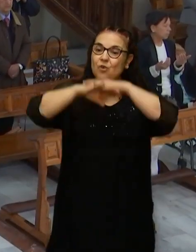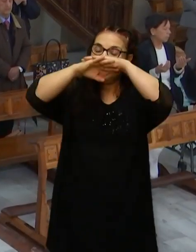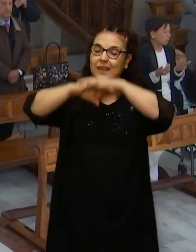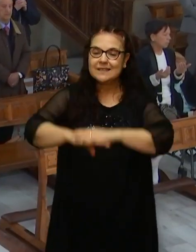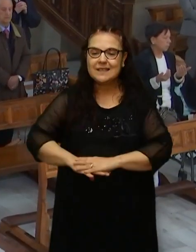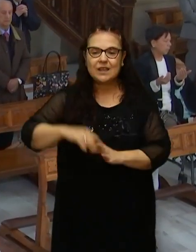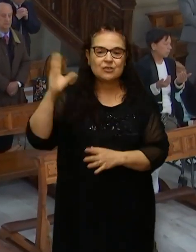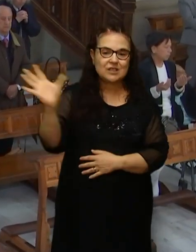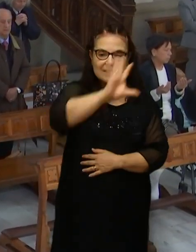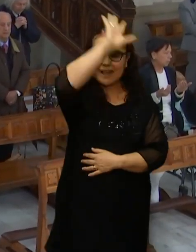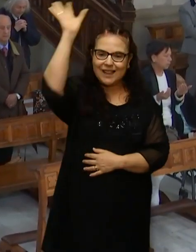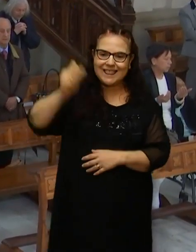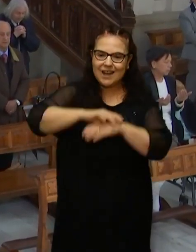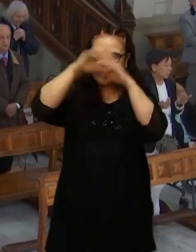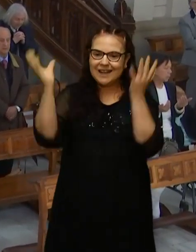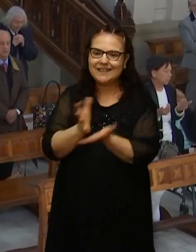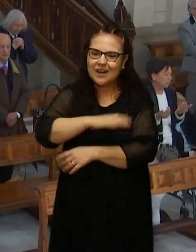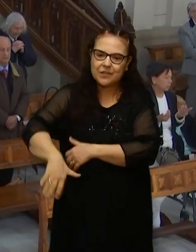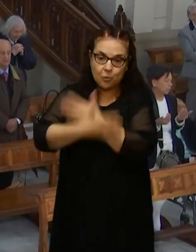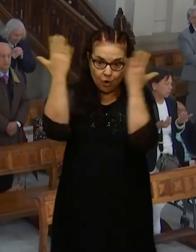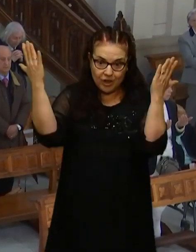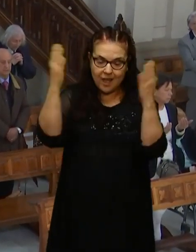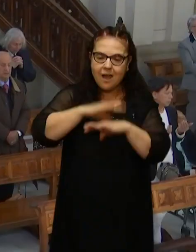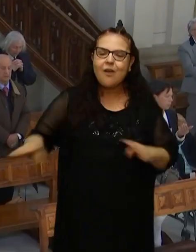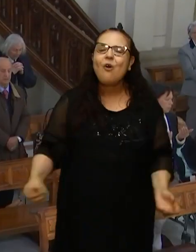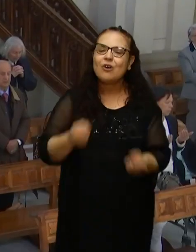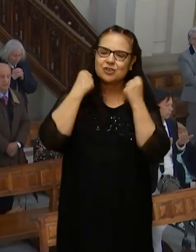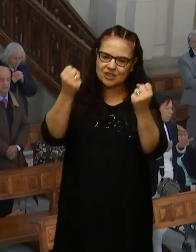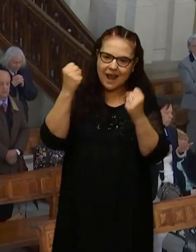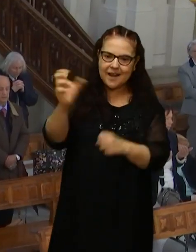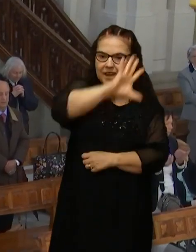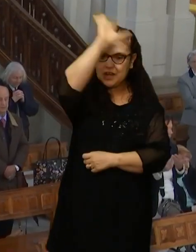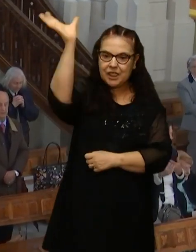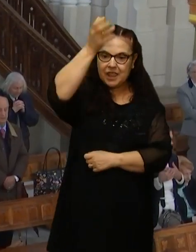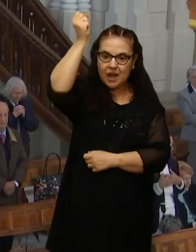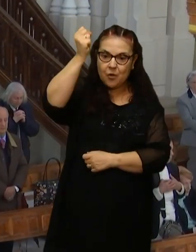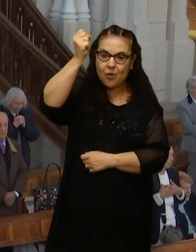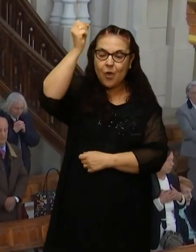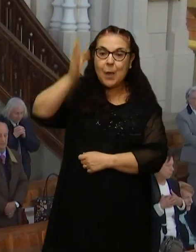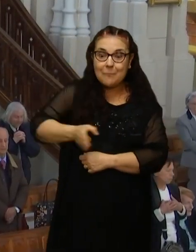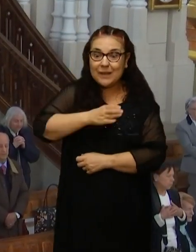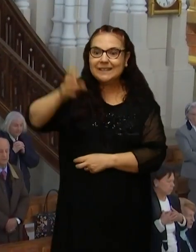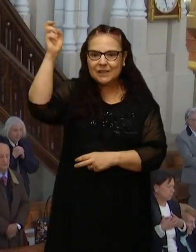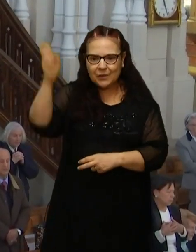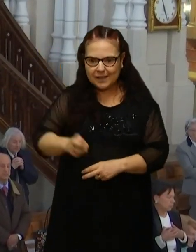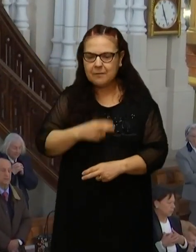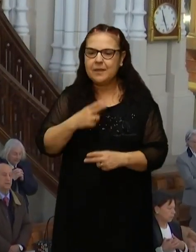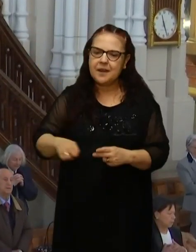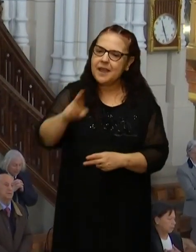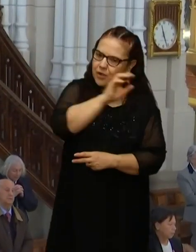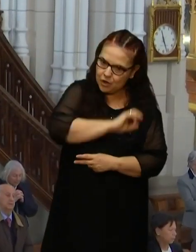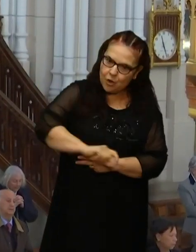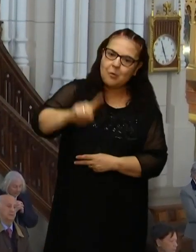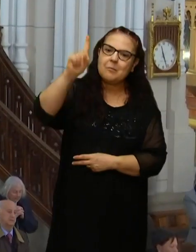universo. Llenos están el cielo y la tierra de tu gloria. Hosanna en el cielo. Bendito el que